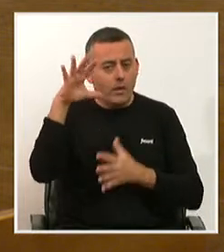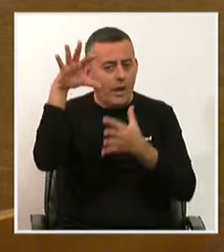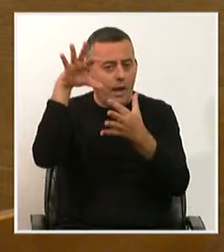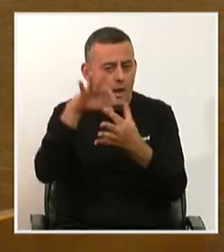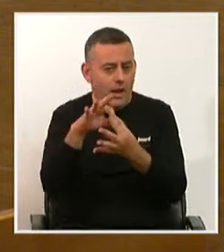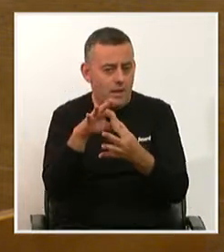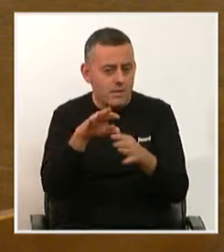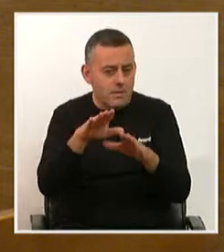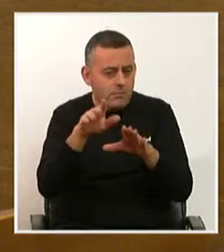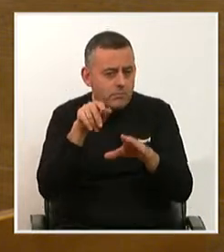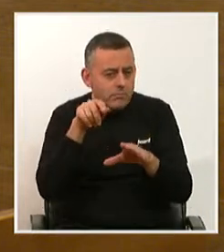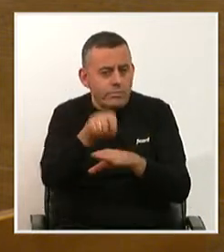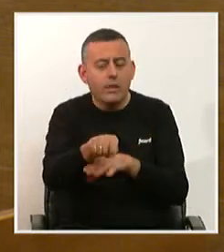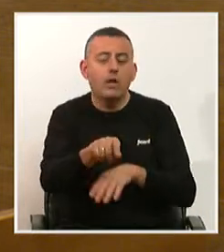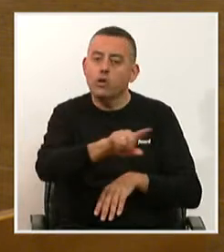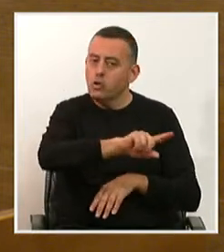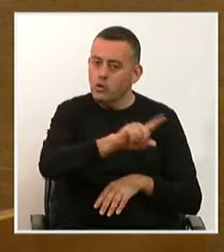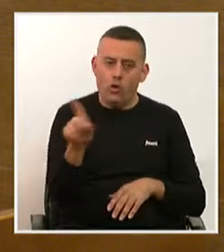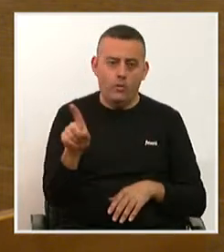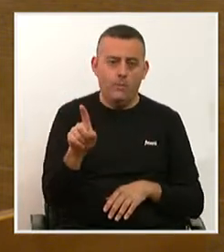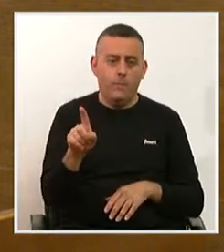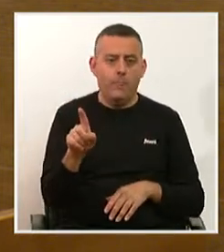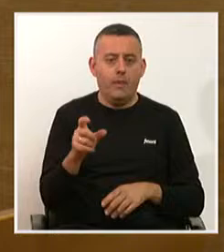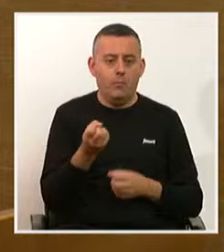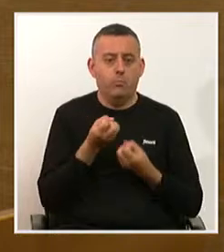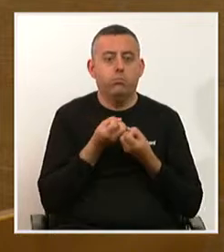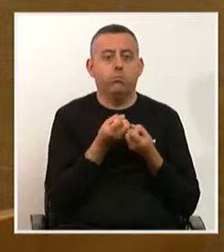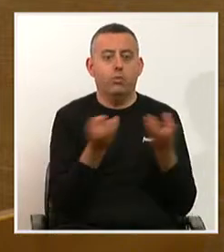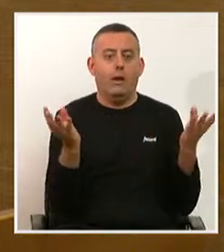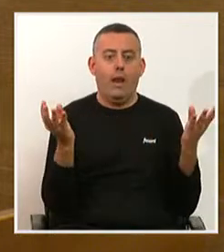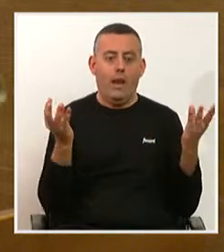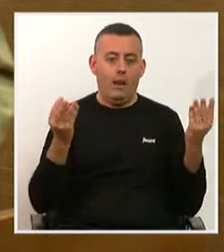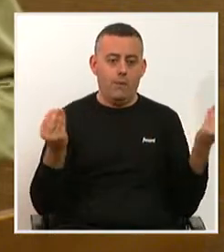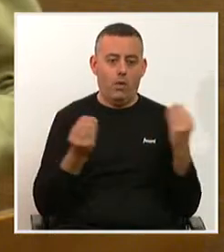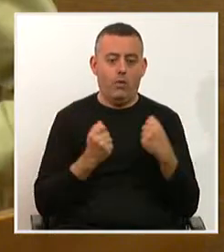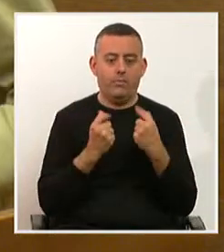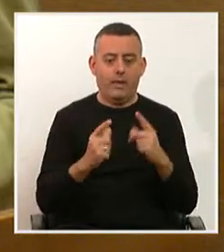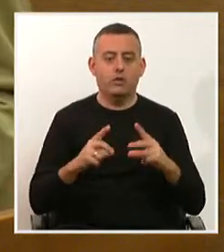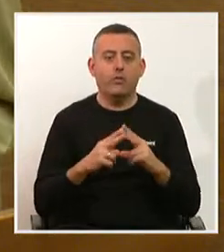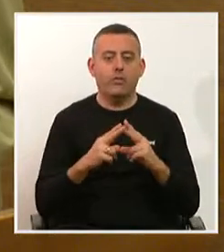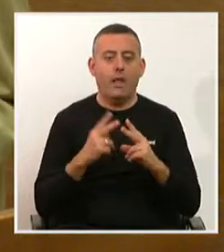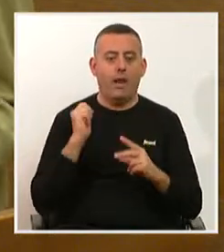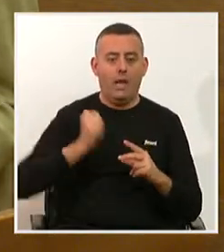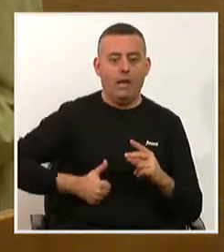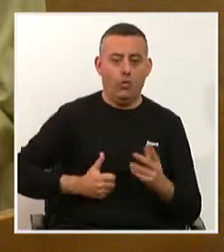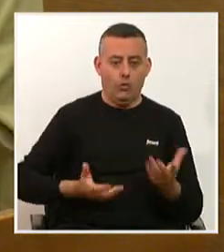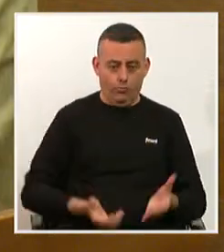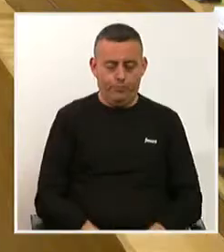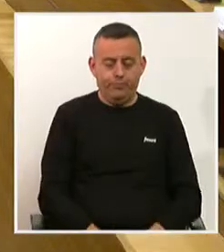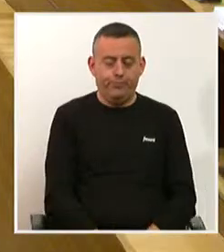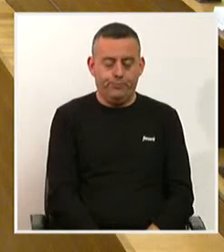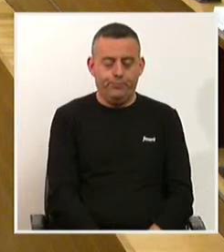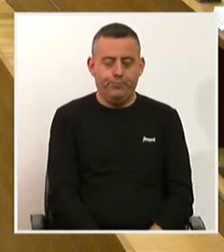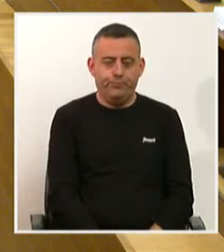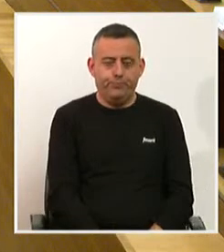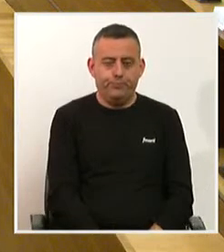convic que laad en a la nuestra sociedad Muchas